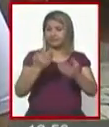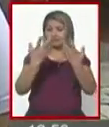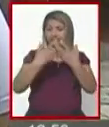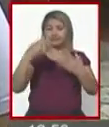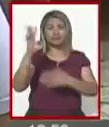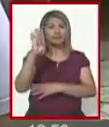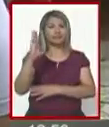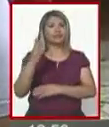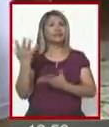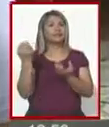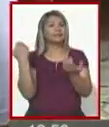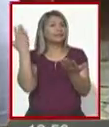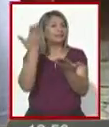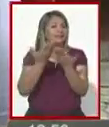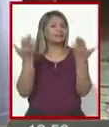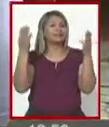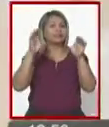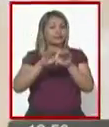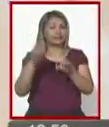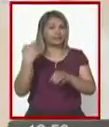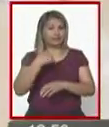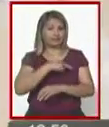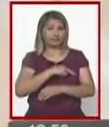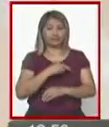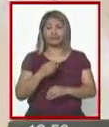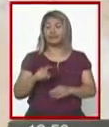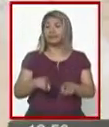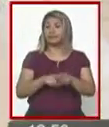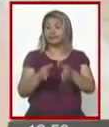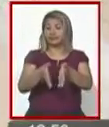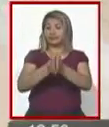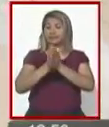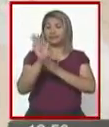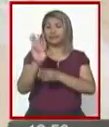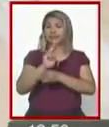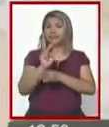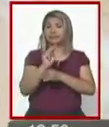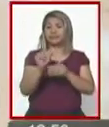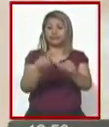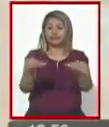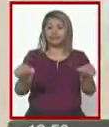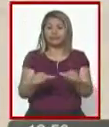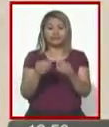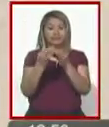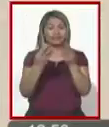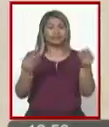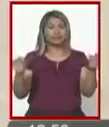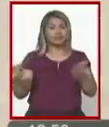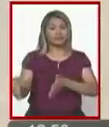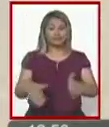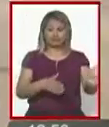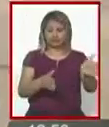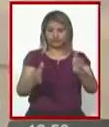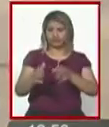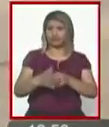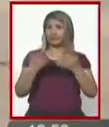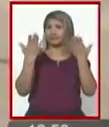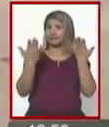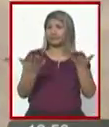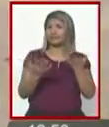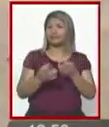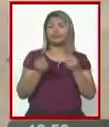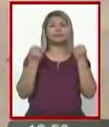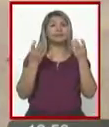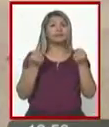empresas brasileras quieren venir a subcontratar no a nosotros por otro lado solicitan al ministerio del área que arreglen el estado de las carreteras ya que hay